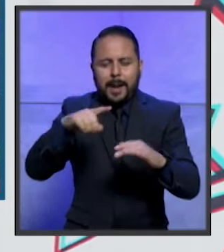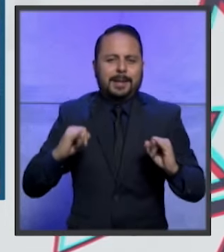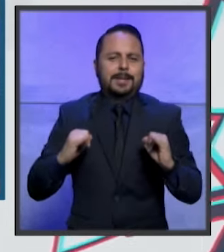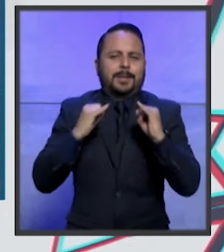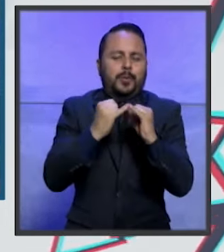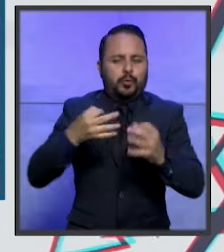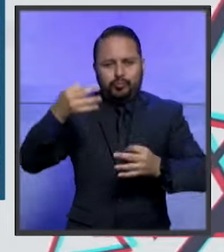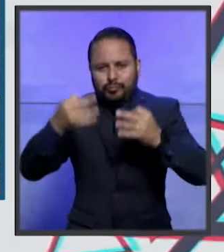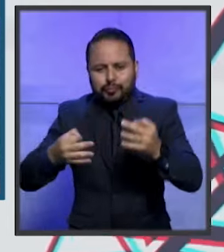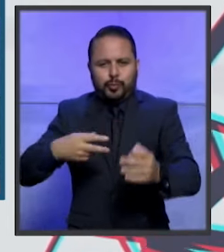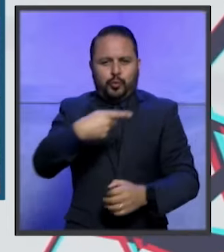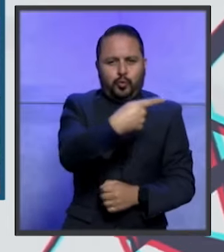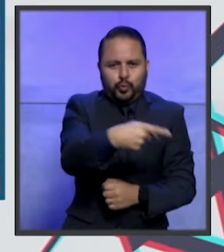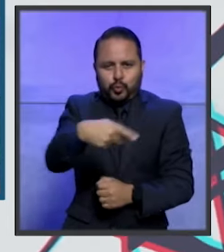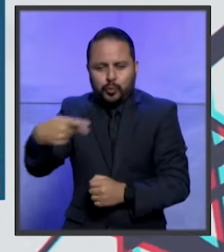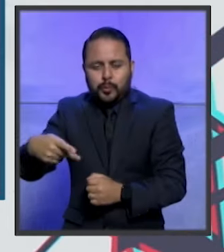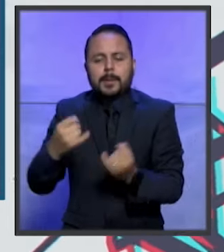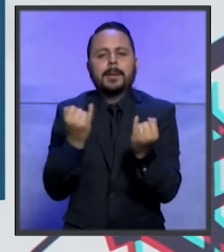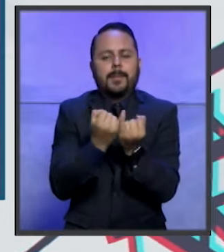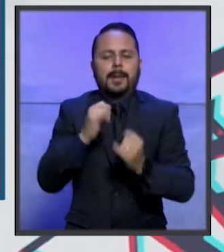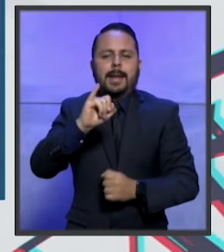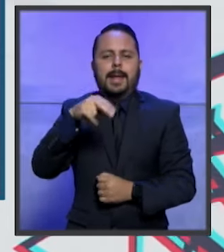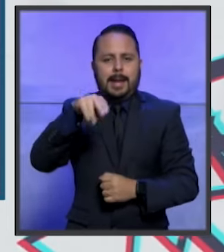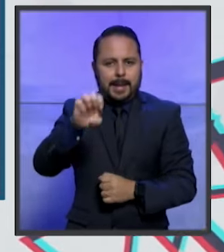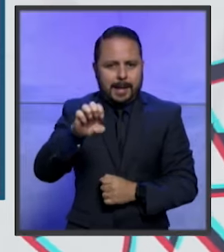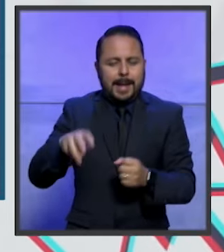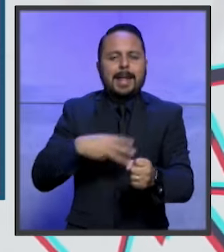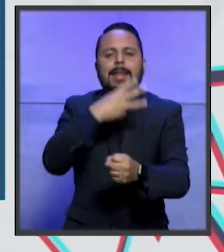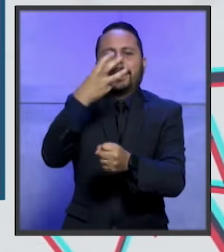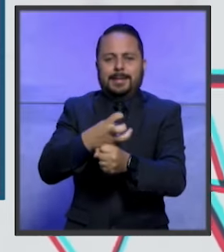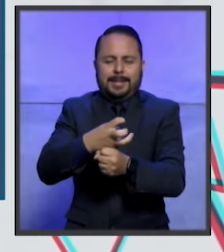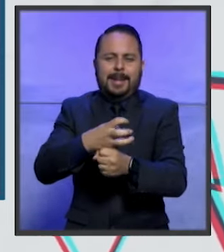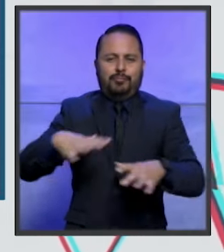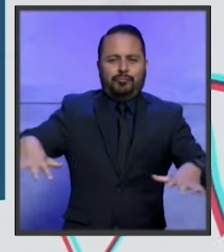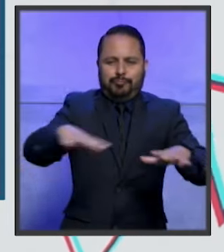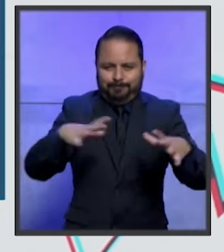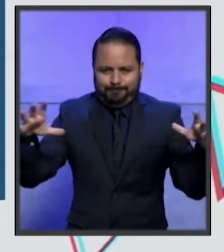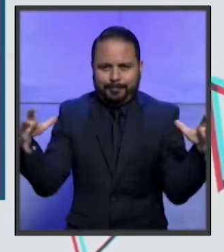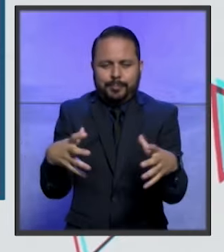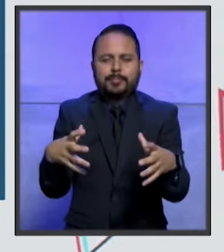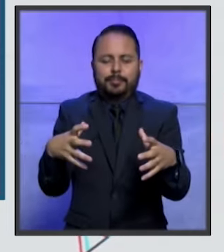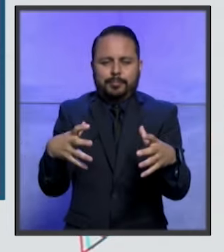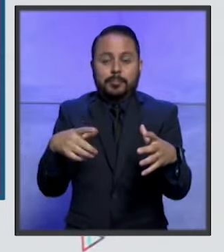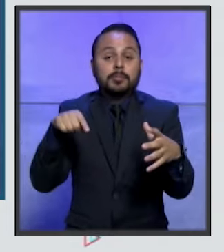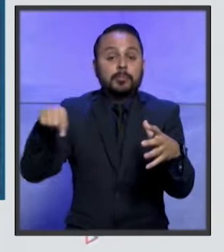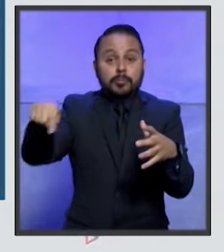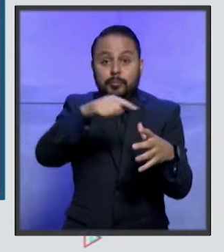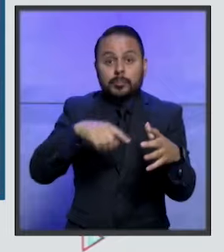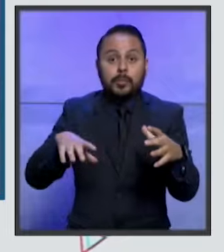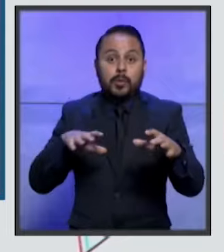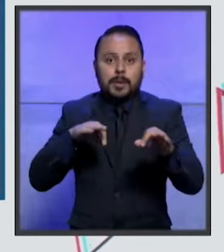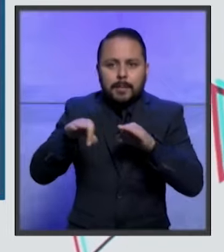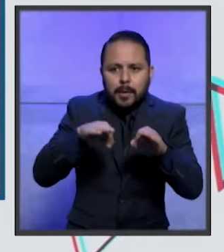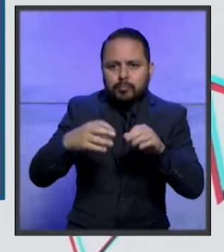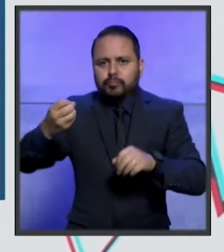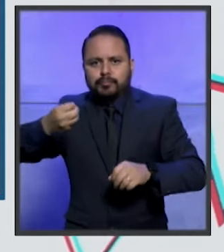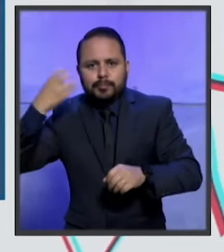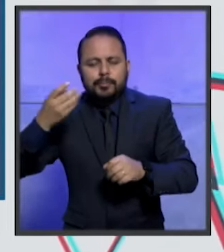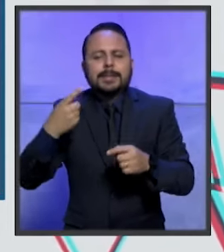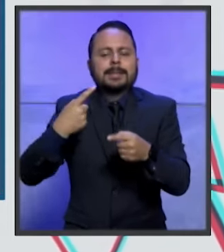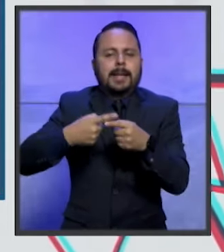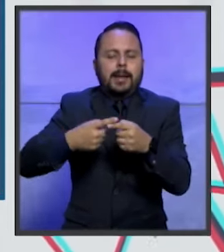institutos tribunales electorales locales y el INE de la tercera circunscripción plurinominal los trabajos estuvieron